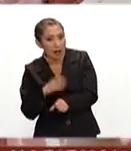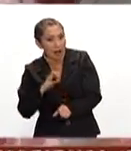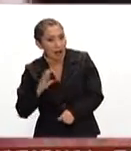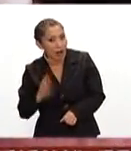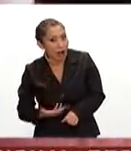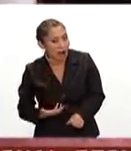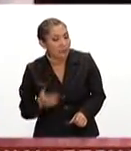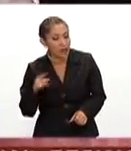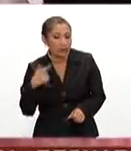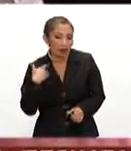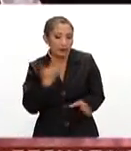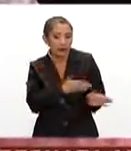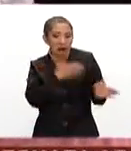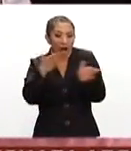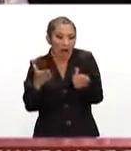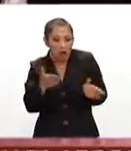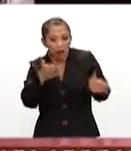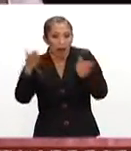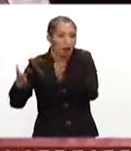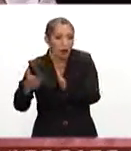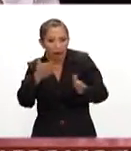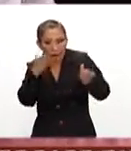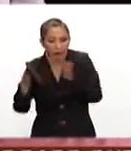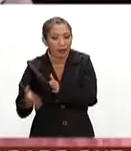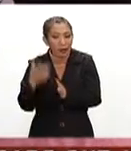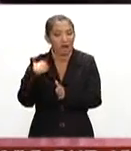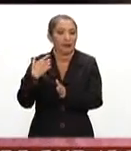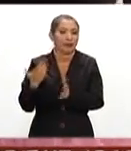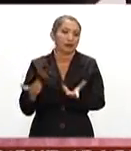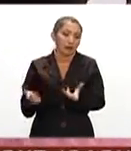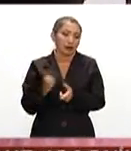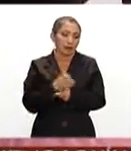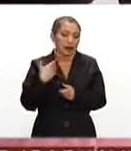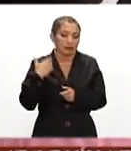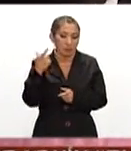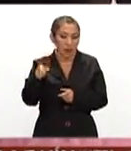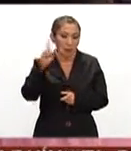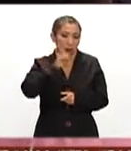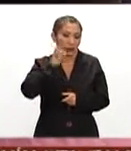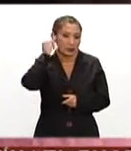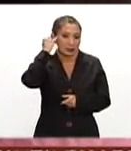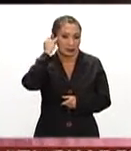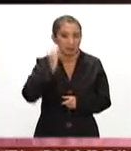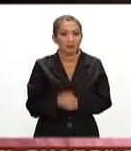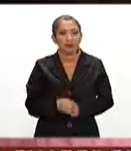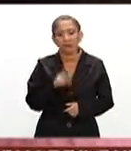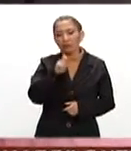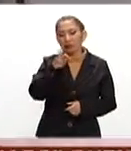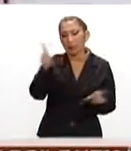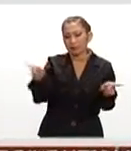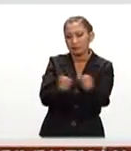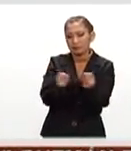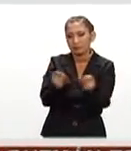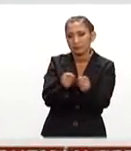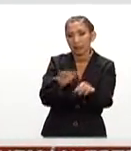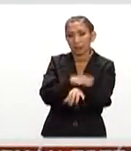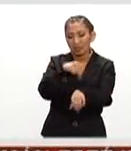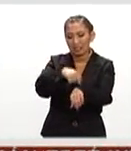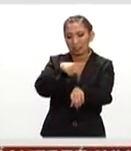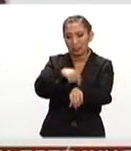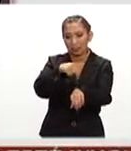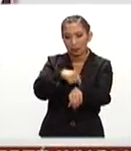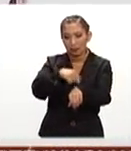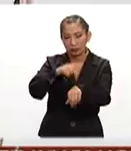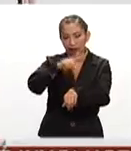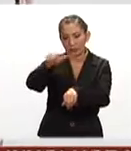y entonces se retrase el diagnóstico, sobre todo para estas mujeres. Doctora, brevemente, mire, por cuestión de tiempo